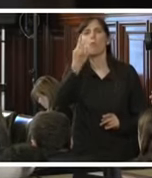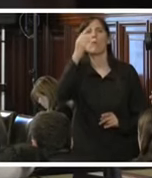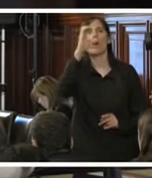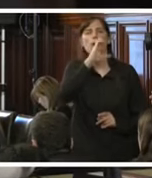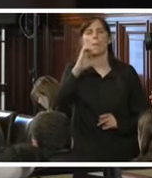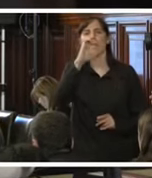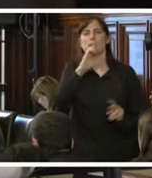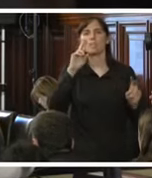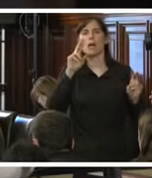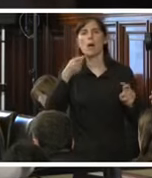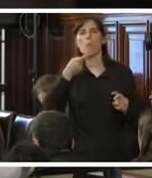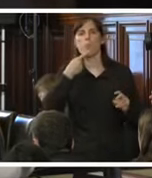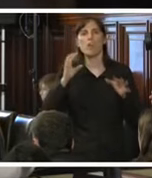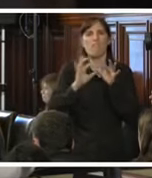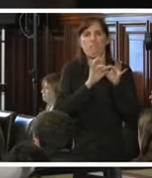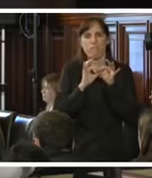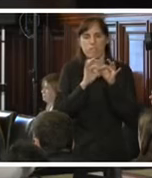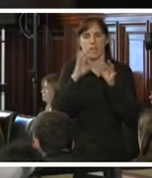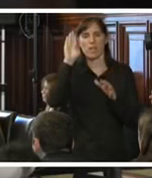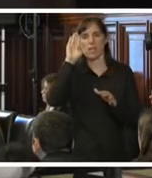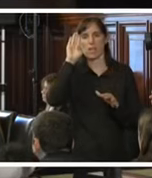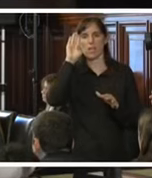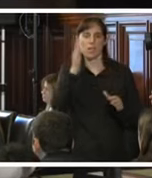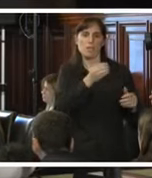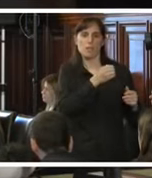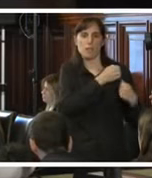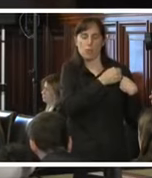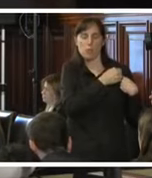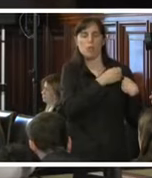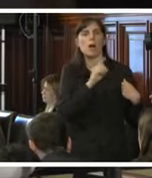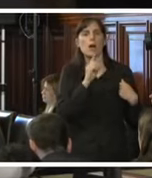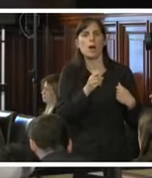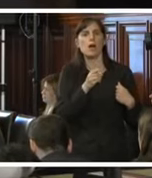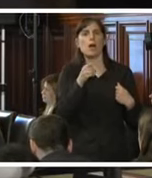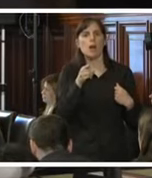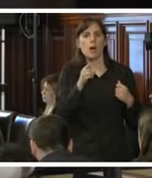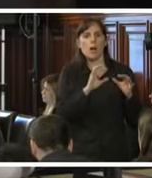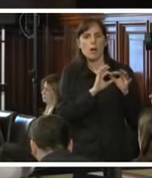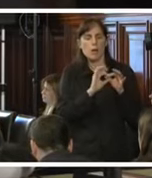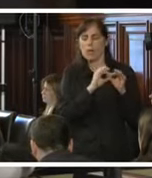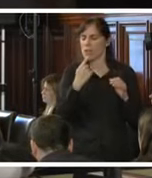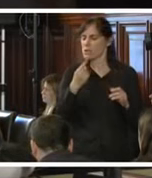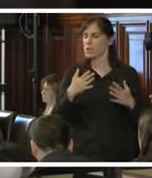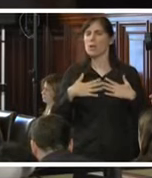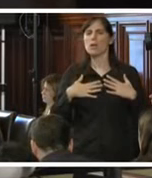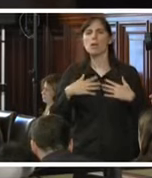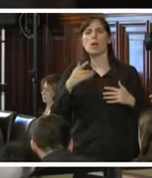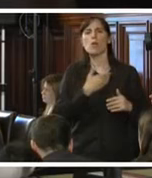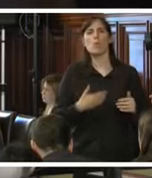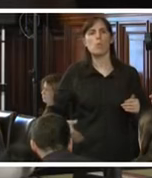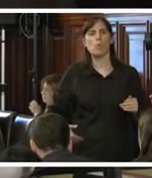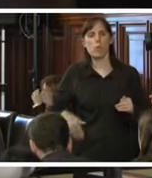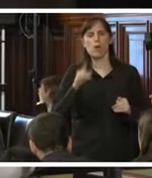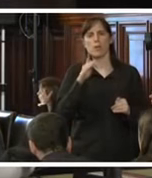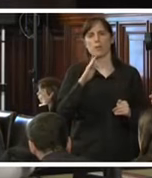vinculada políticamente a la dictadura astronista, toma estas tierras a través de la figura de la prescripción adquisitiva de dominio, que es una